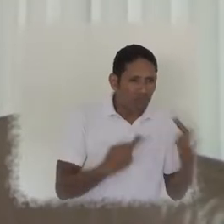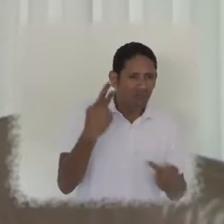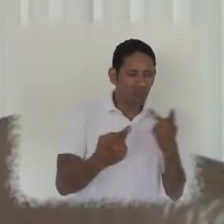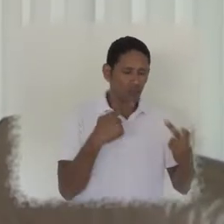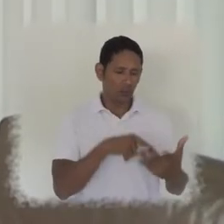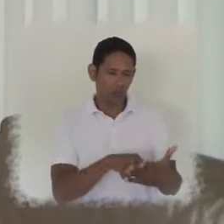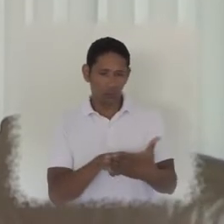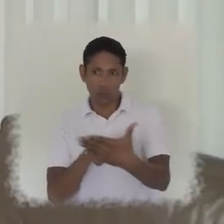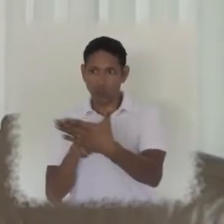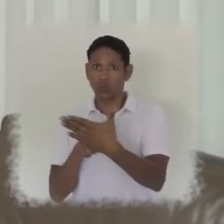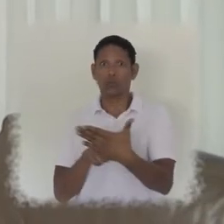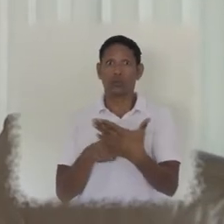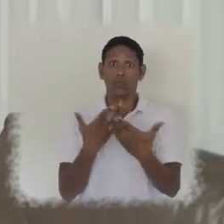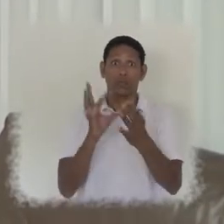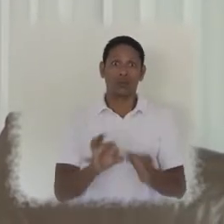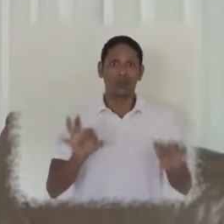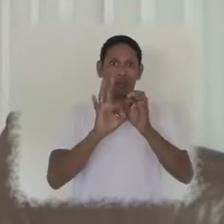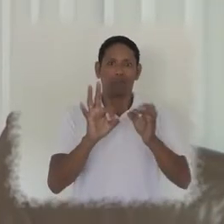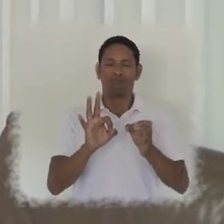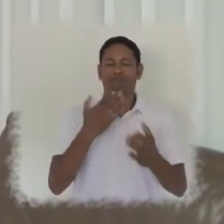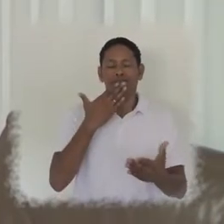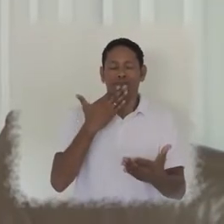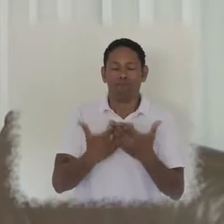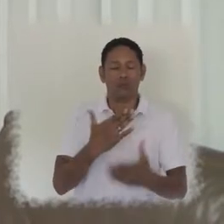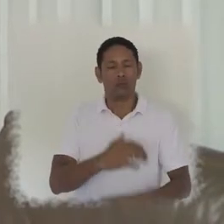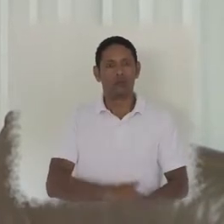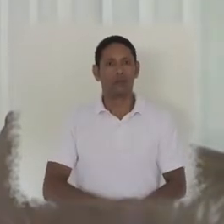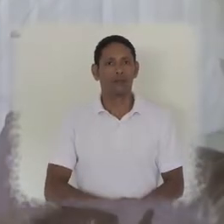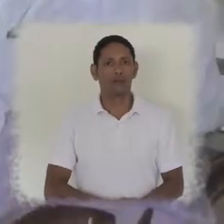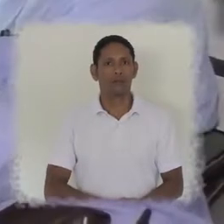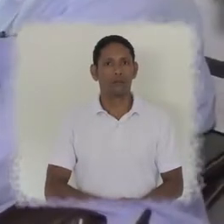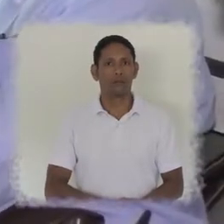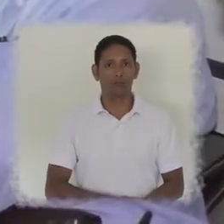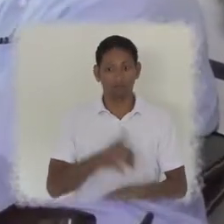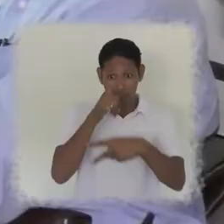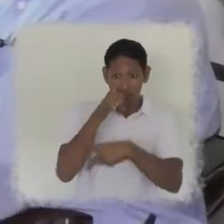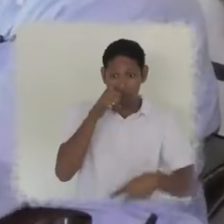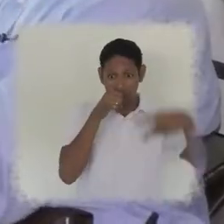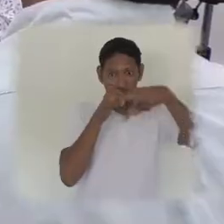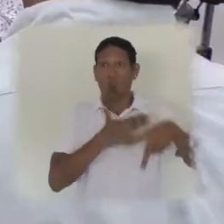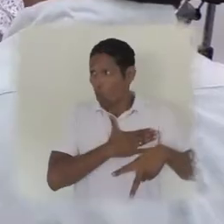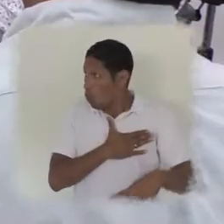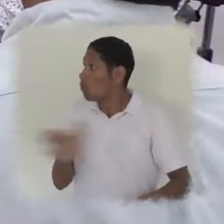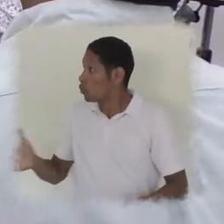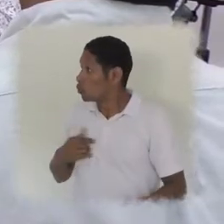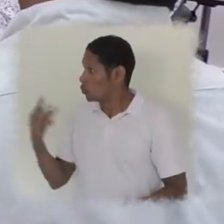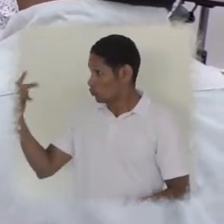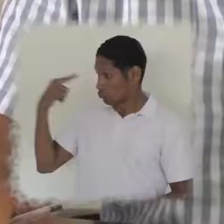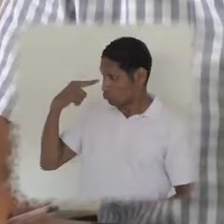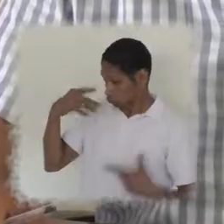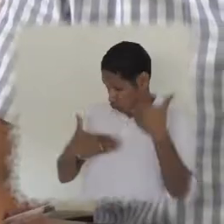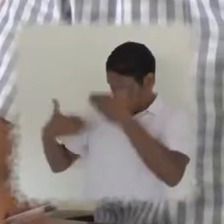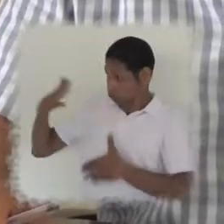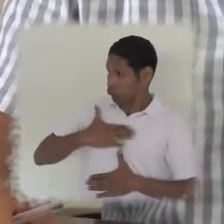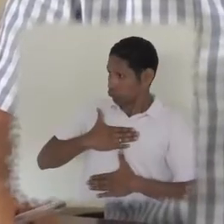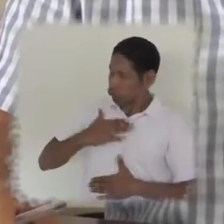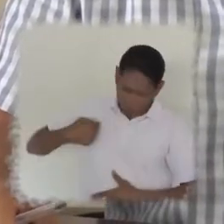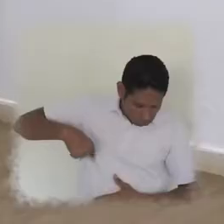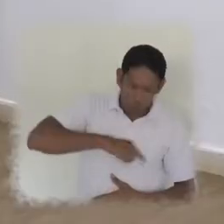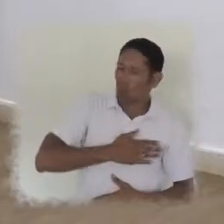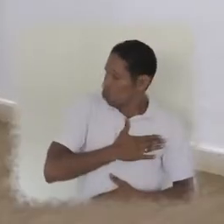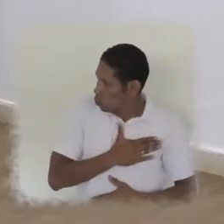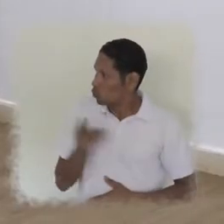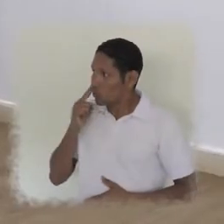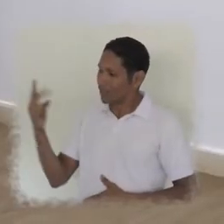para la visita. De manera que estamos muy agradecidos. El programa de antropología se sometió voluntariamente a la evaluación por parte